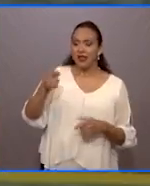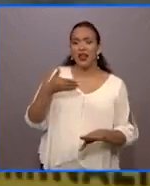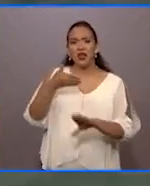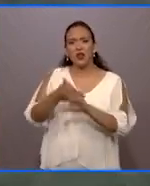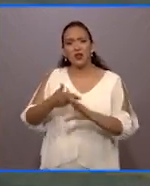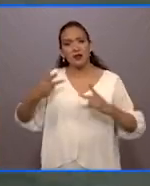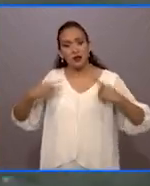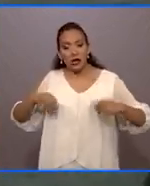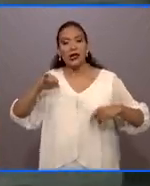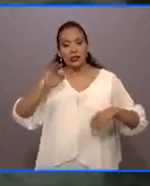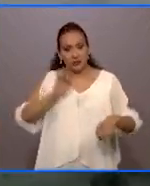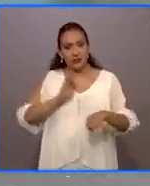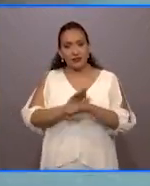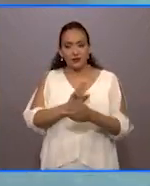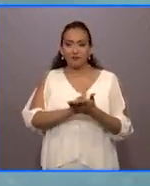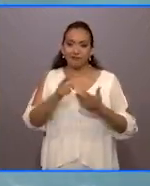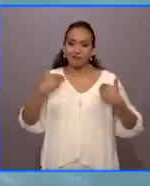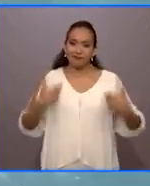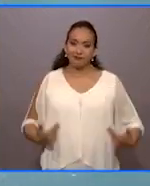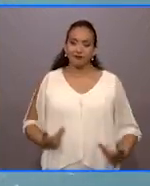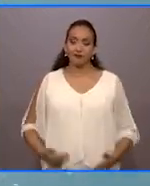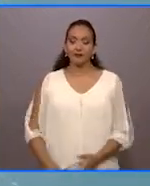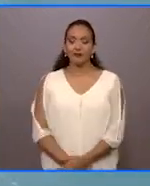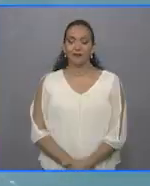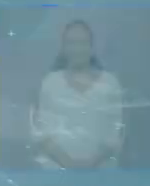derechos humanos.